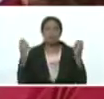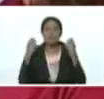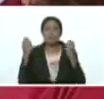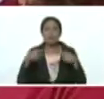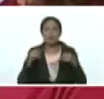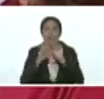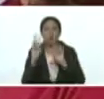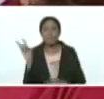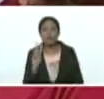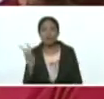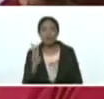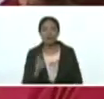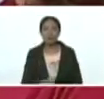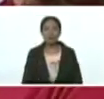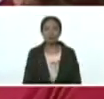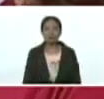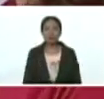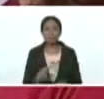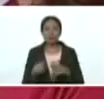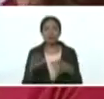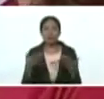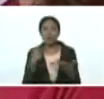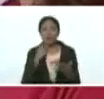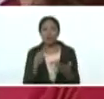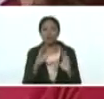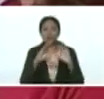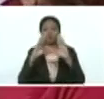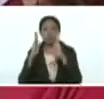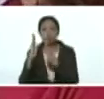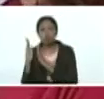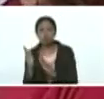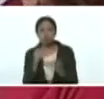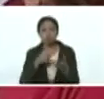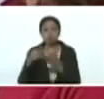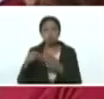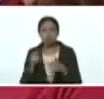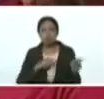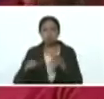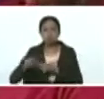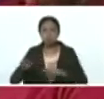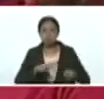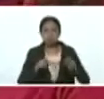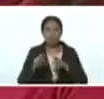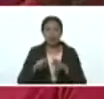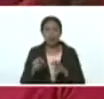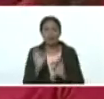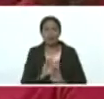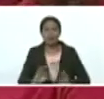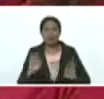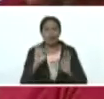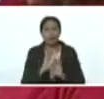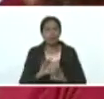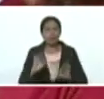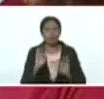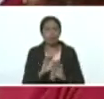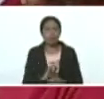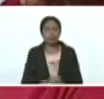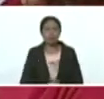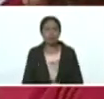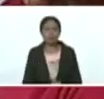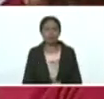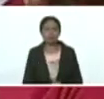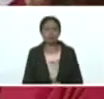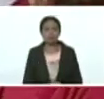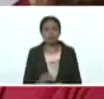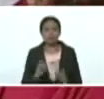propaganda contra Venezuela. Pero cuando le dijimos, vamos a coordinar, vamos a hacer esto, vamos a hacer aquello, nada, nada, nada. Por